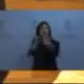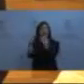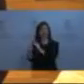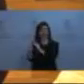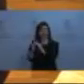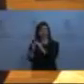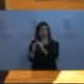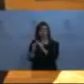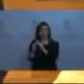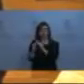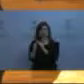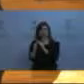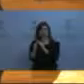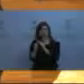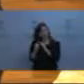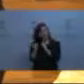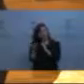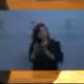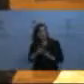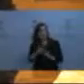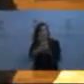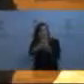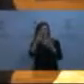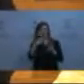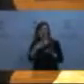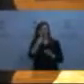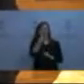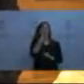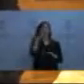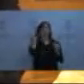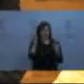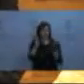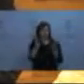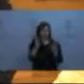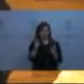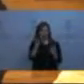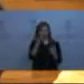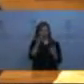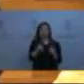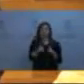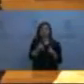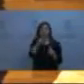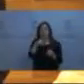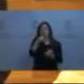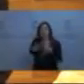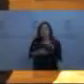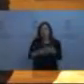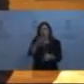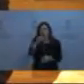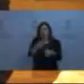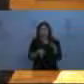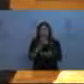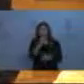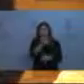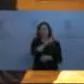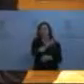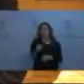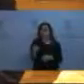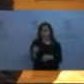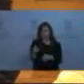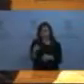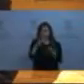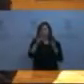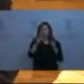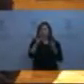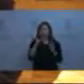no fuesen poco claros. Se lo digo con mucha prudencia, porque está en instancias judiciales, pero con la advertencia, yo le había preguntado ya por ese